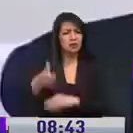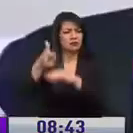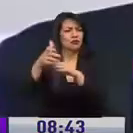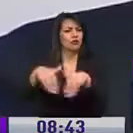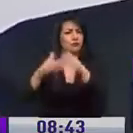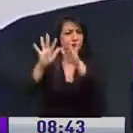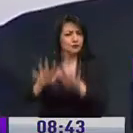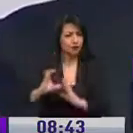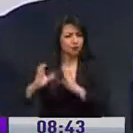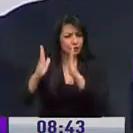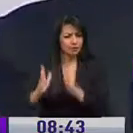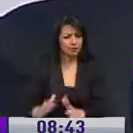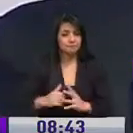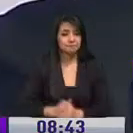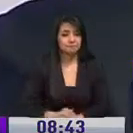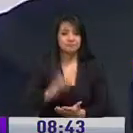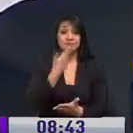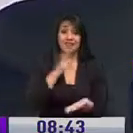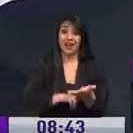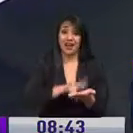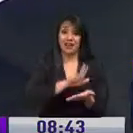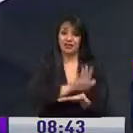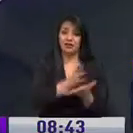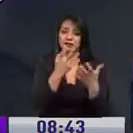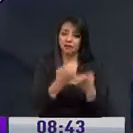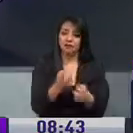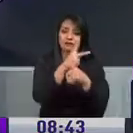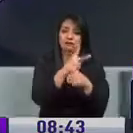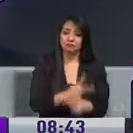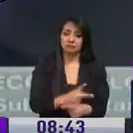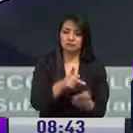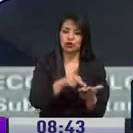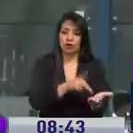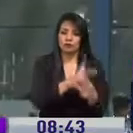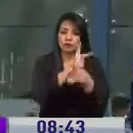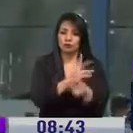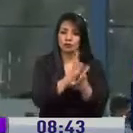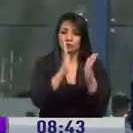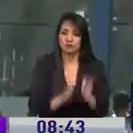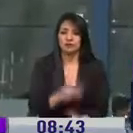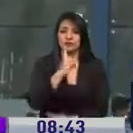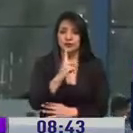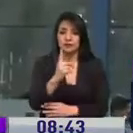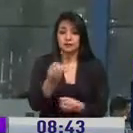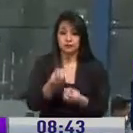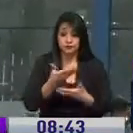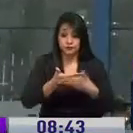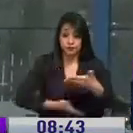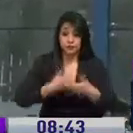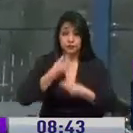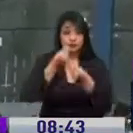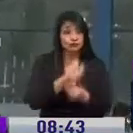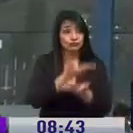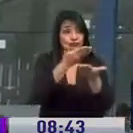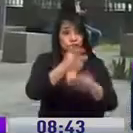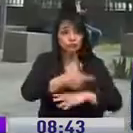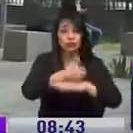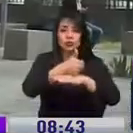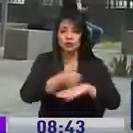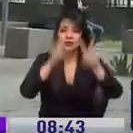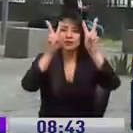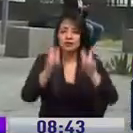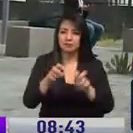institución. Parte de la carta solicitud enviada por Yanes para ingresar al programa de víctimas y testigos reza: la información que pretendo entregar a su autoridad en el